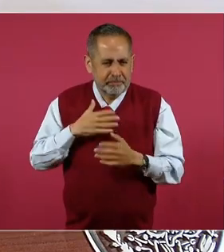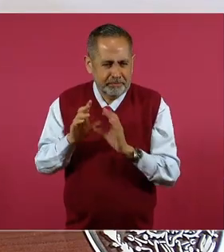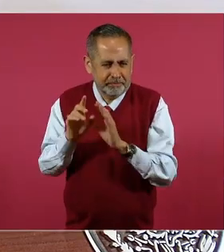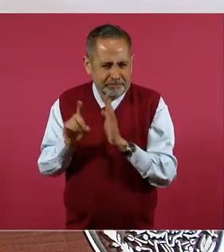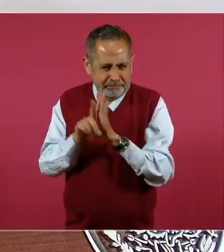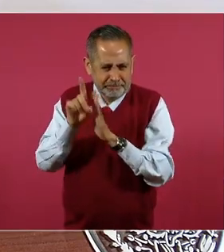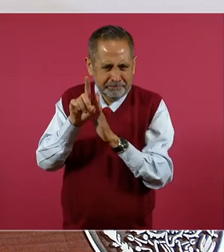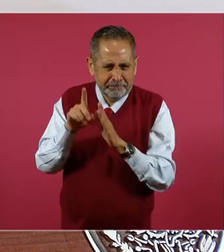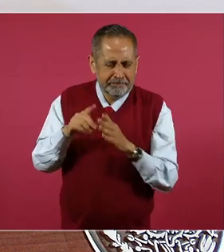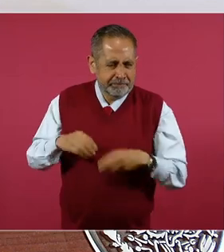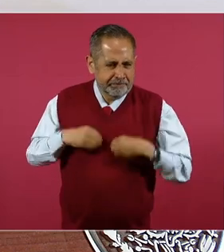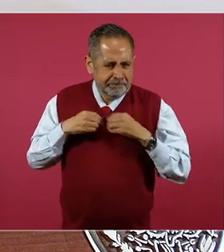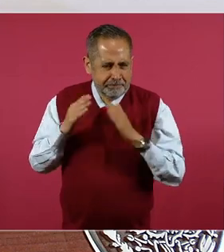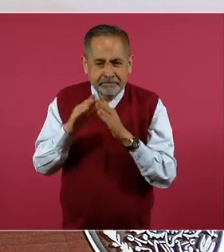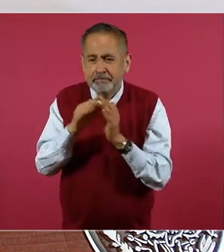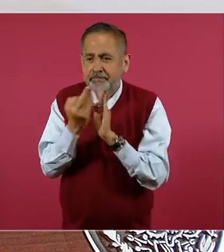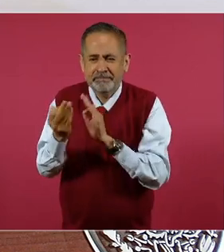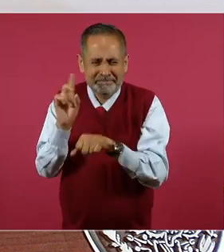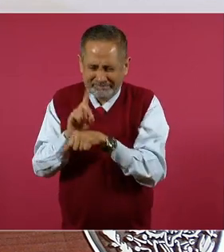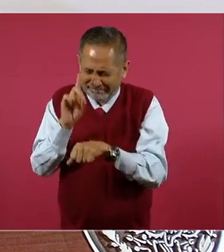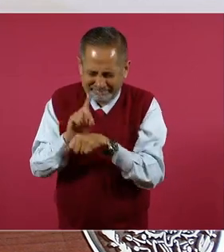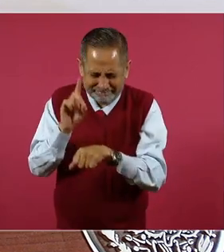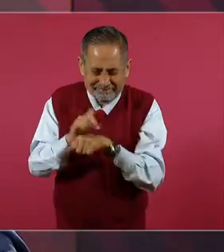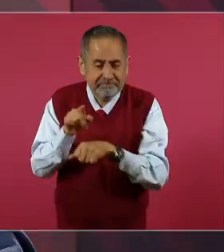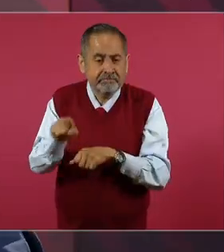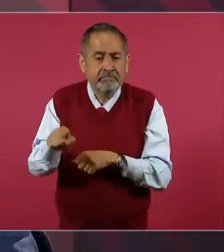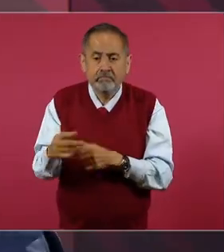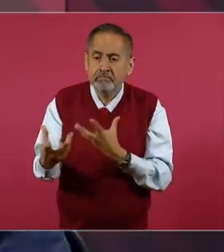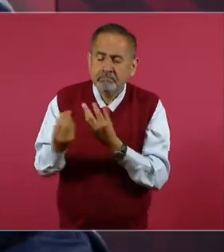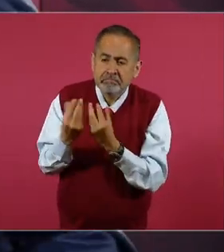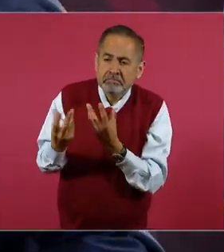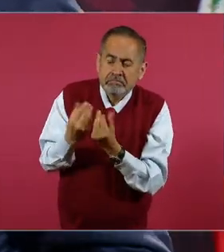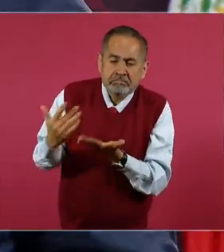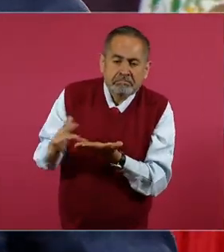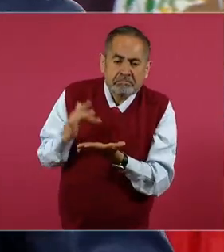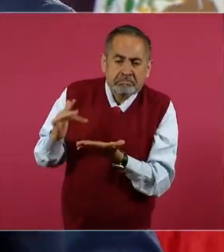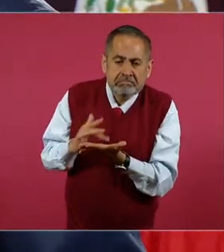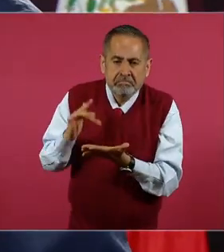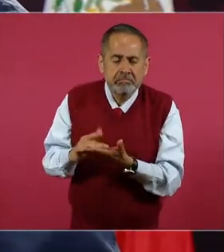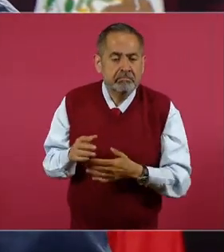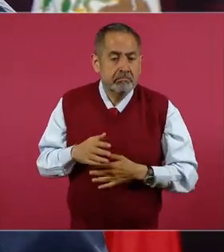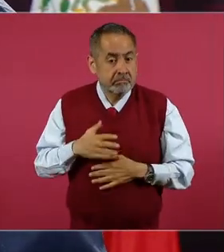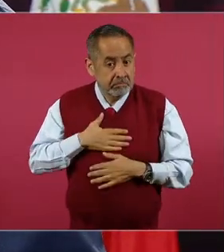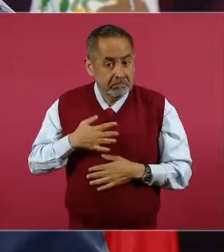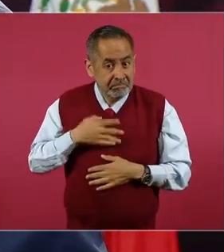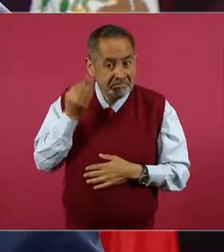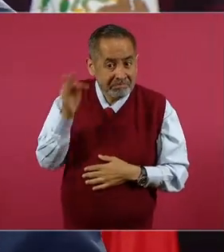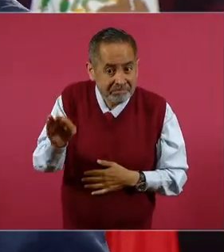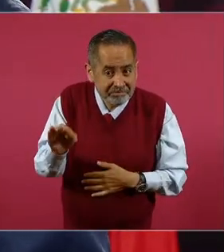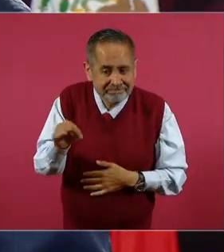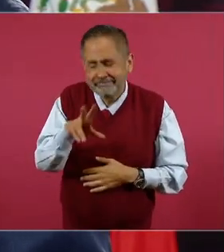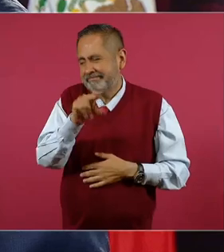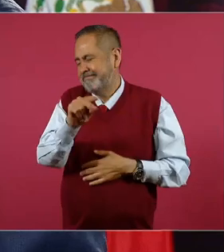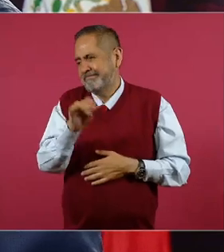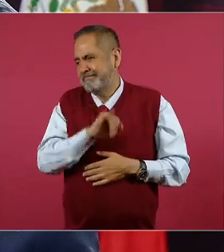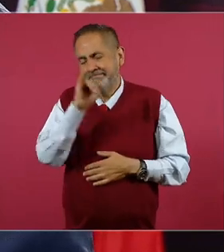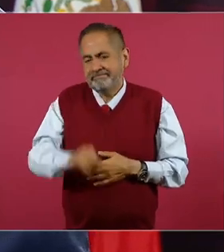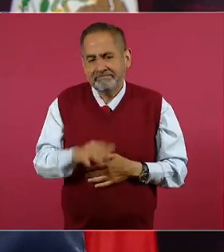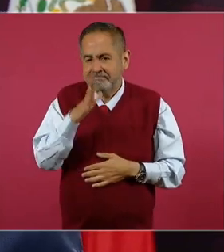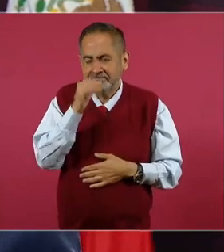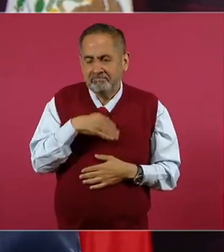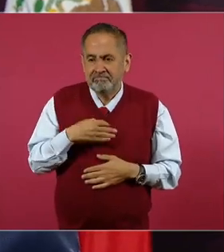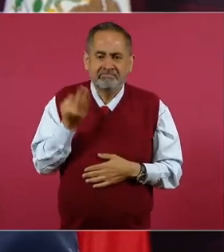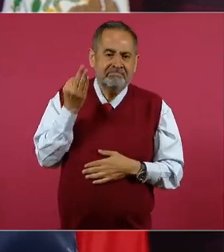día y noche. Entonces, ¿cómo traicionar al pueblo así? Nunca,